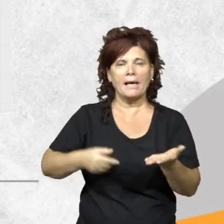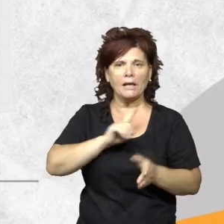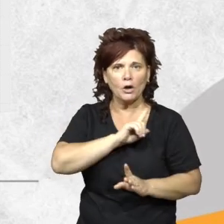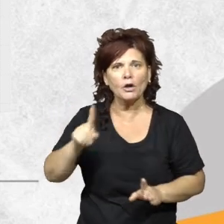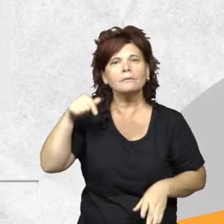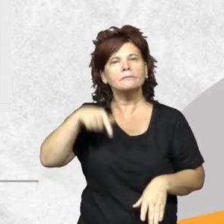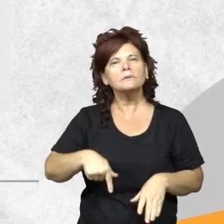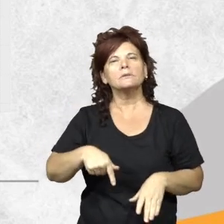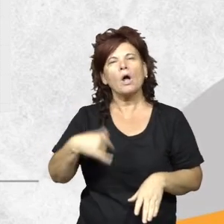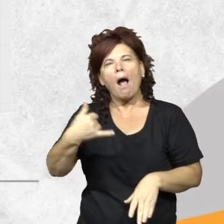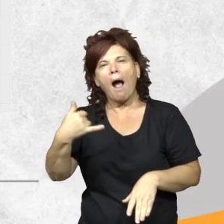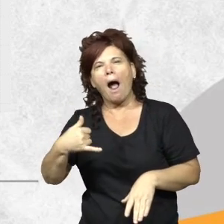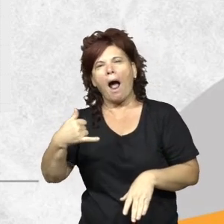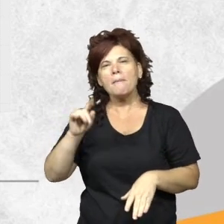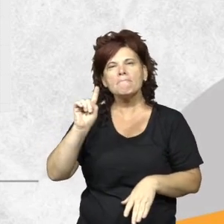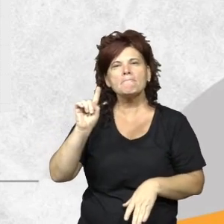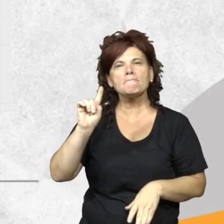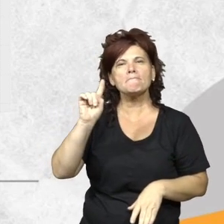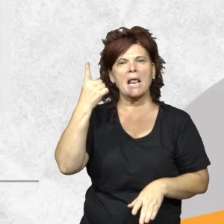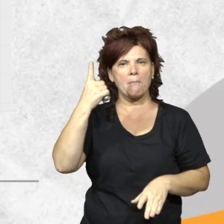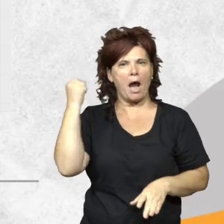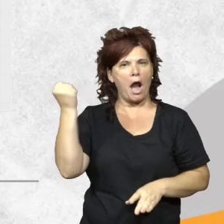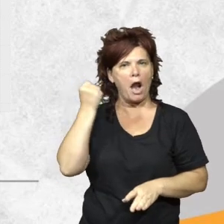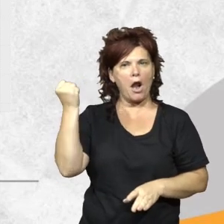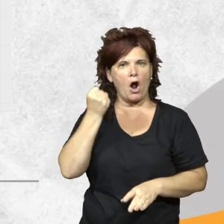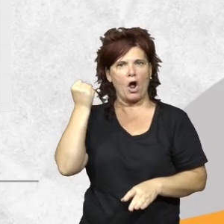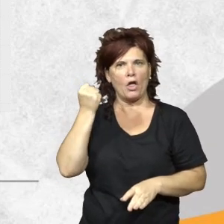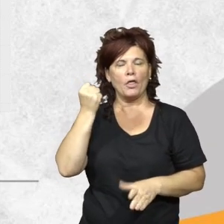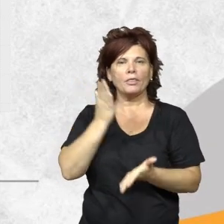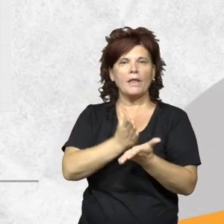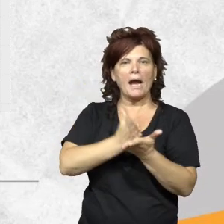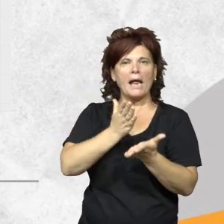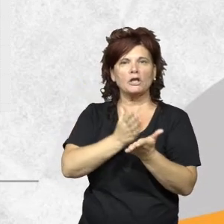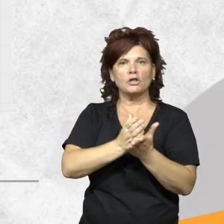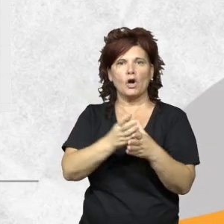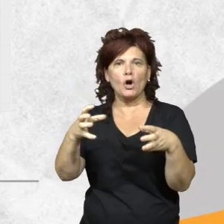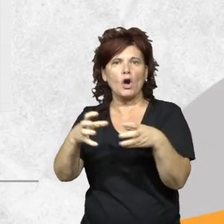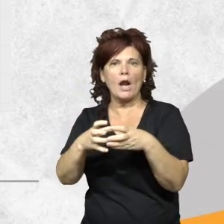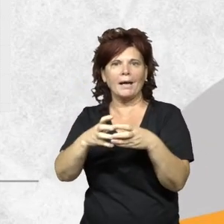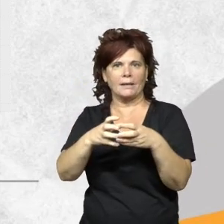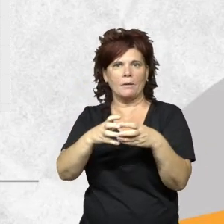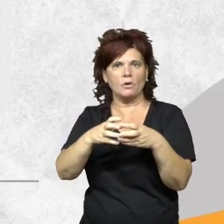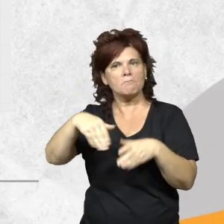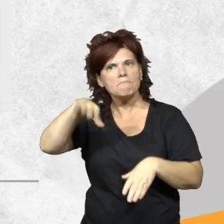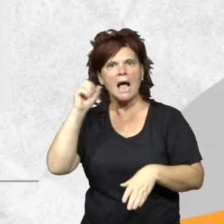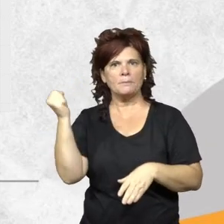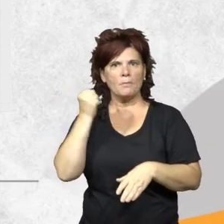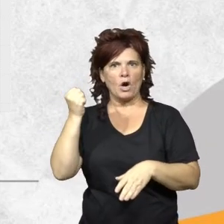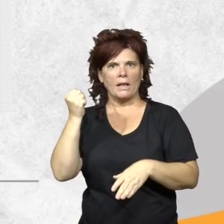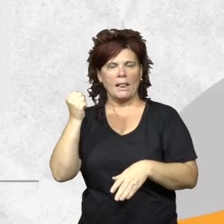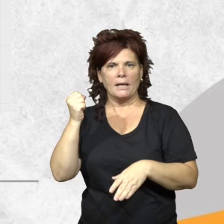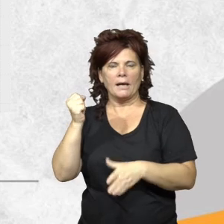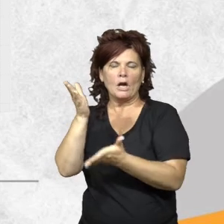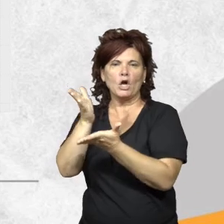una prevalencia o una preeminencia de los derechos colectivos por sobre los derechos individuales, incluyendo